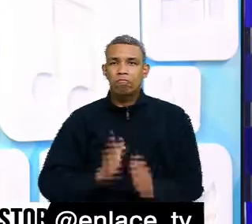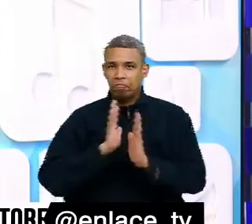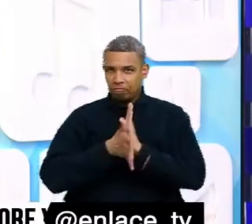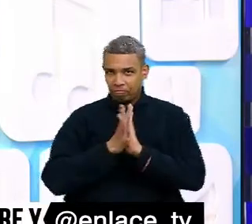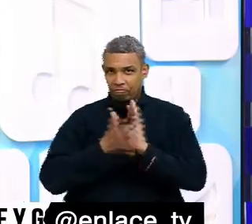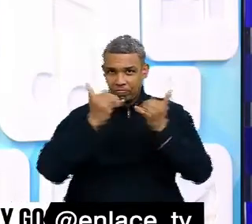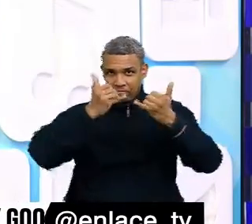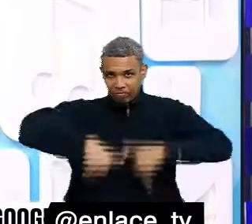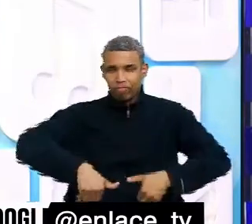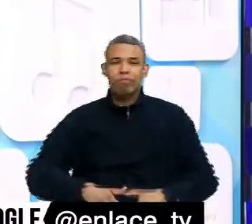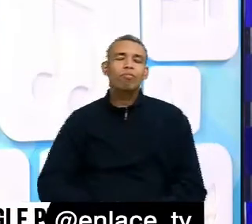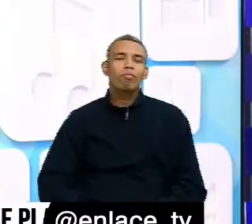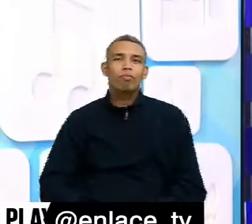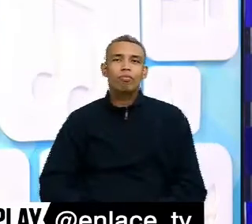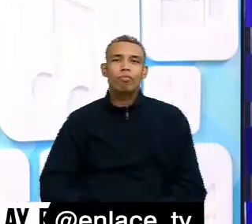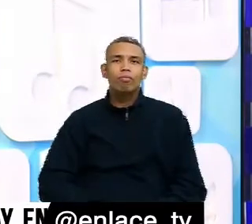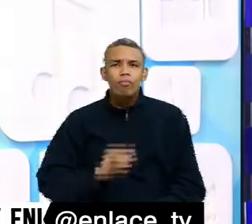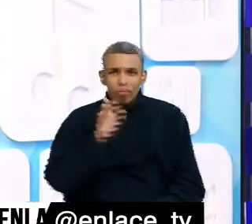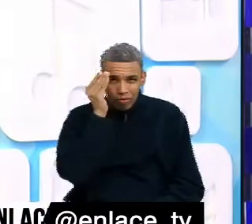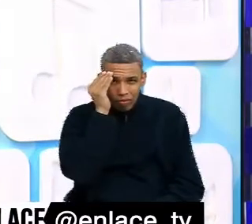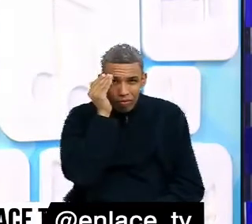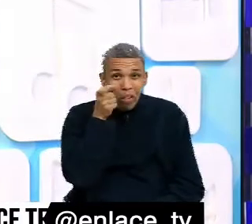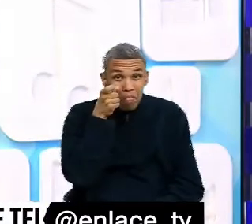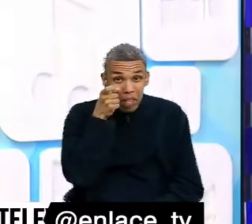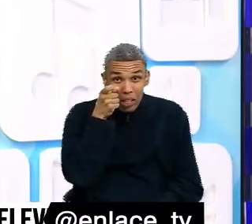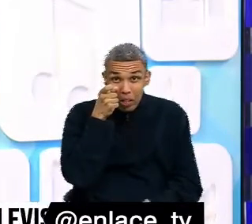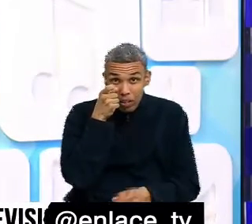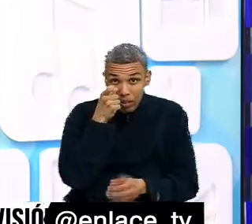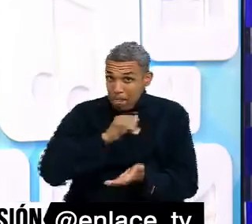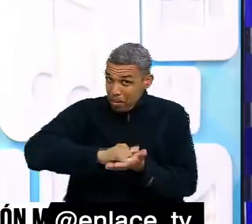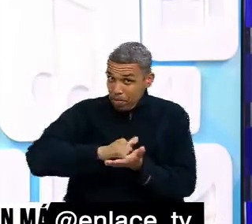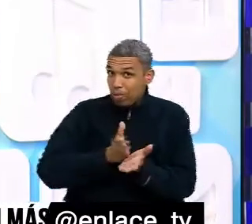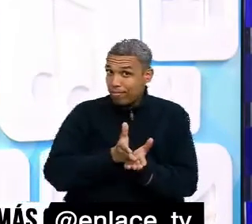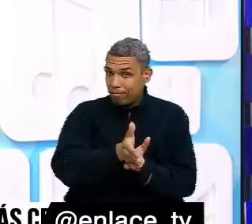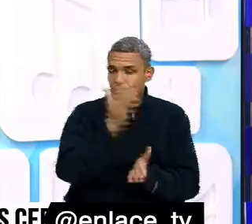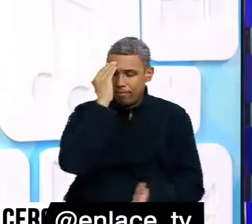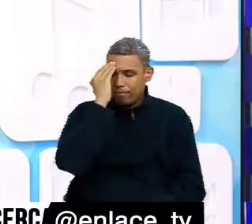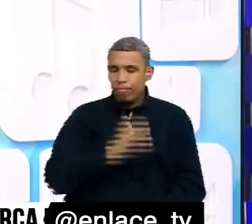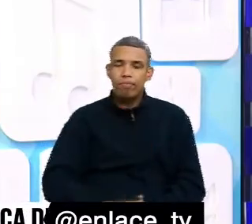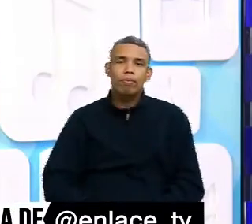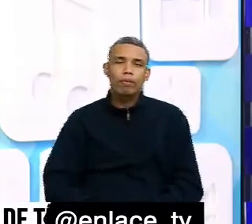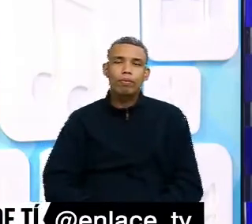nuestra sección cultural y del entretenimiento, pero les recuerdo que todos ustedes quedan en la mira.